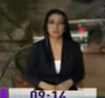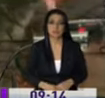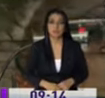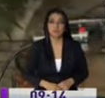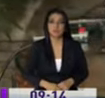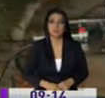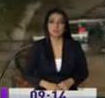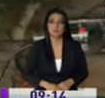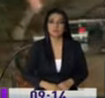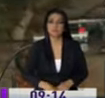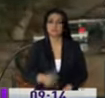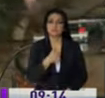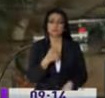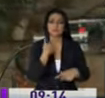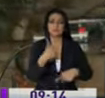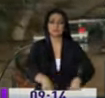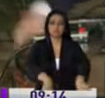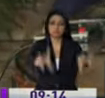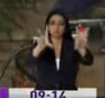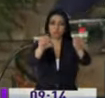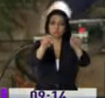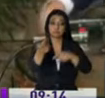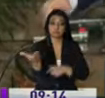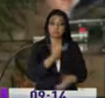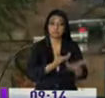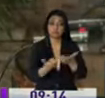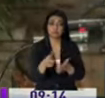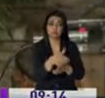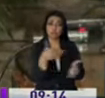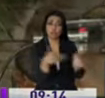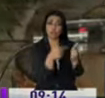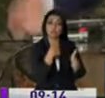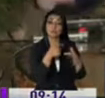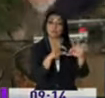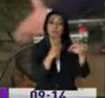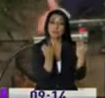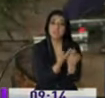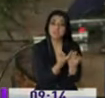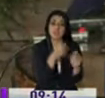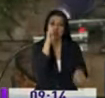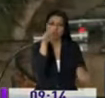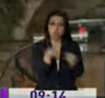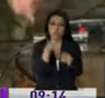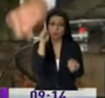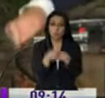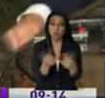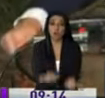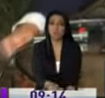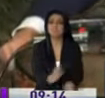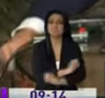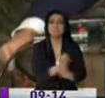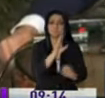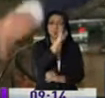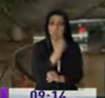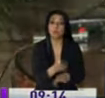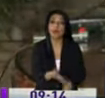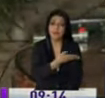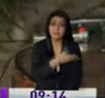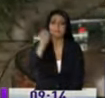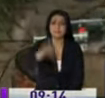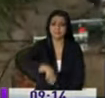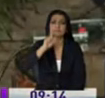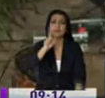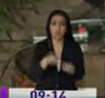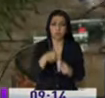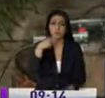Yo niego categóricamente todas las acusaciones o supuestos pactos que hoy se hacen. Nosotros hicimos un pacto con